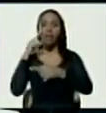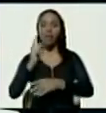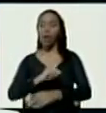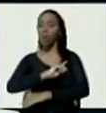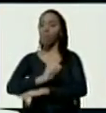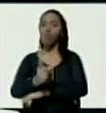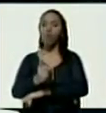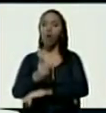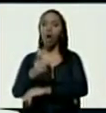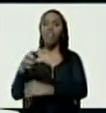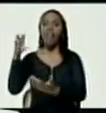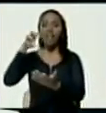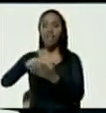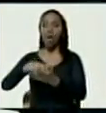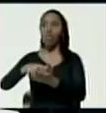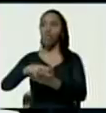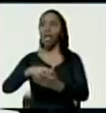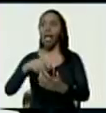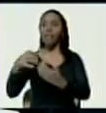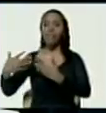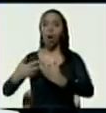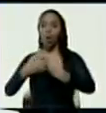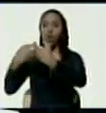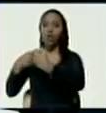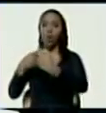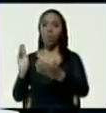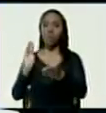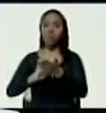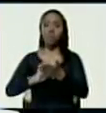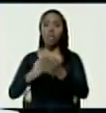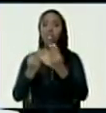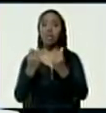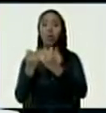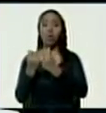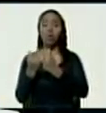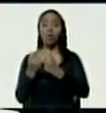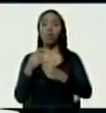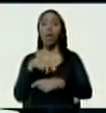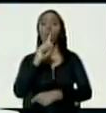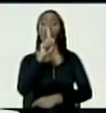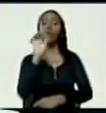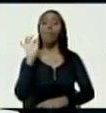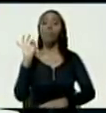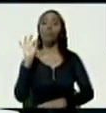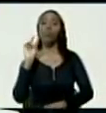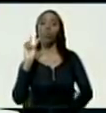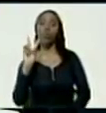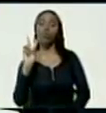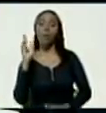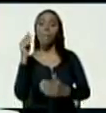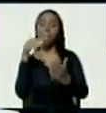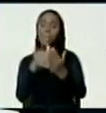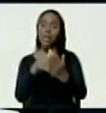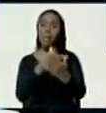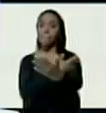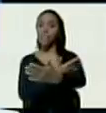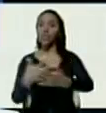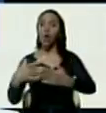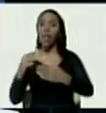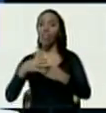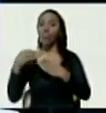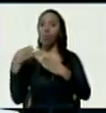estado de Florida por intentar lavar dinero por un monto de 1,2 mil millones de